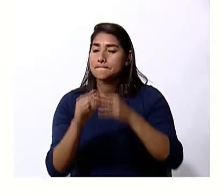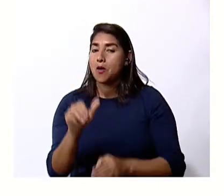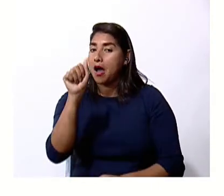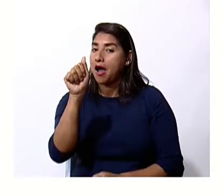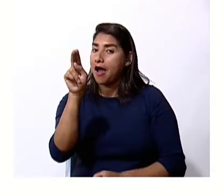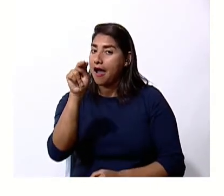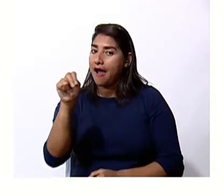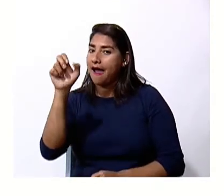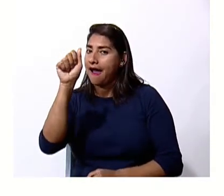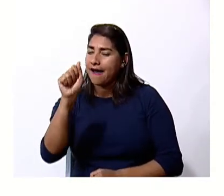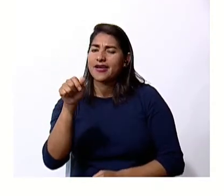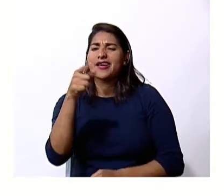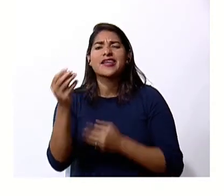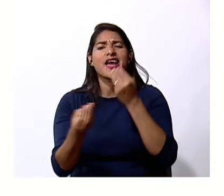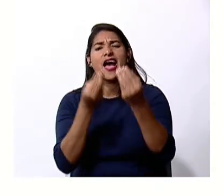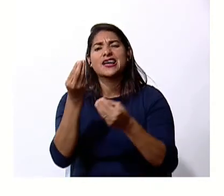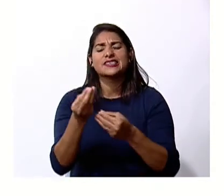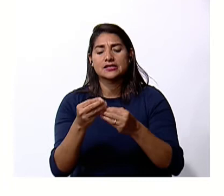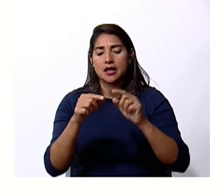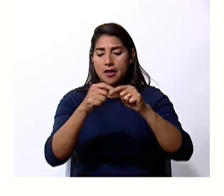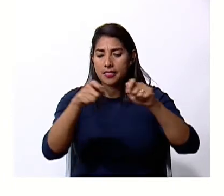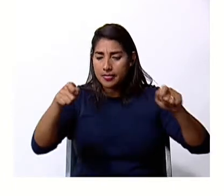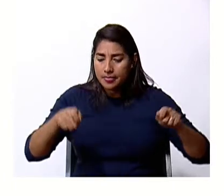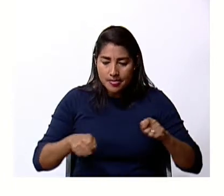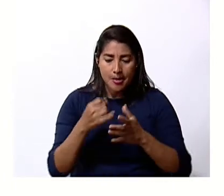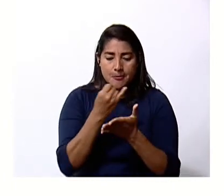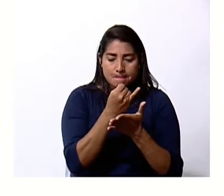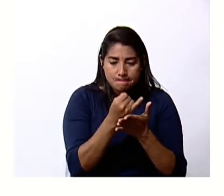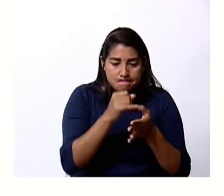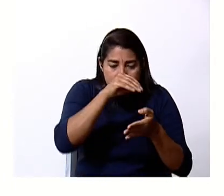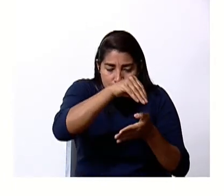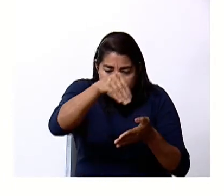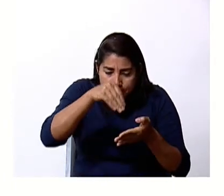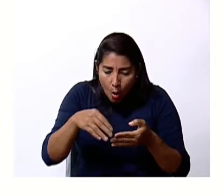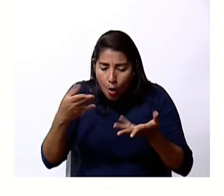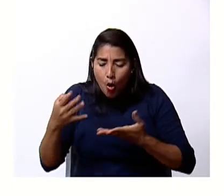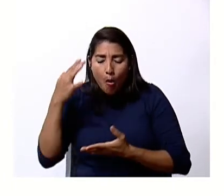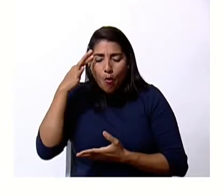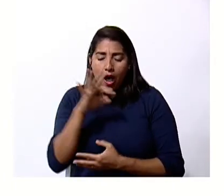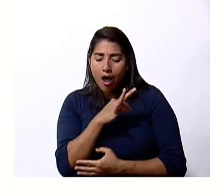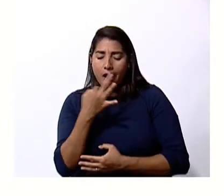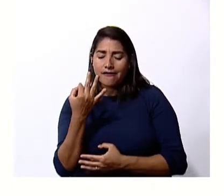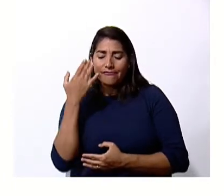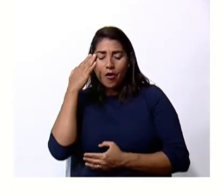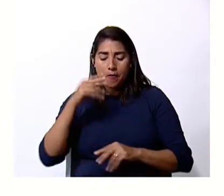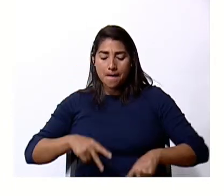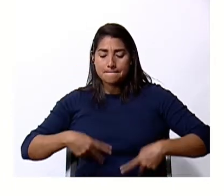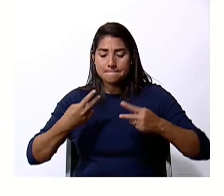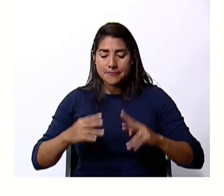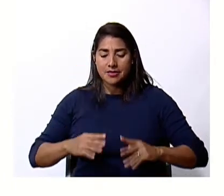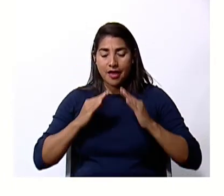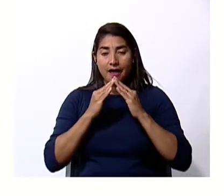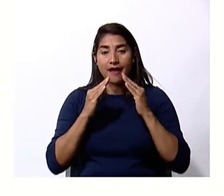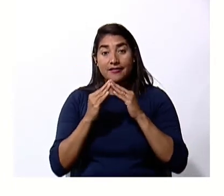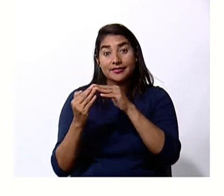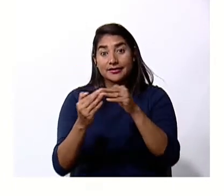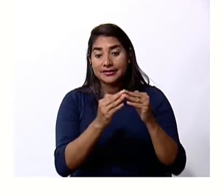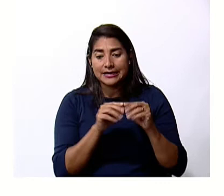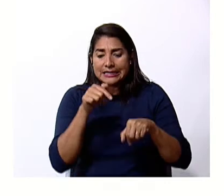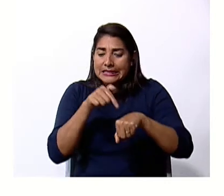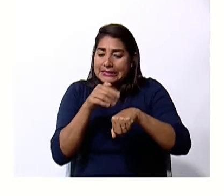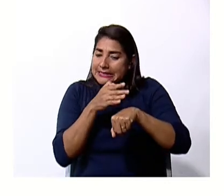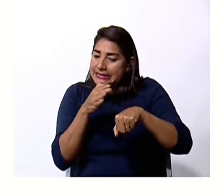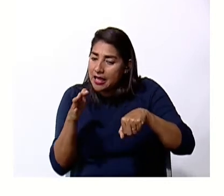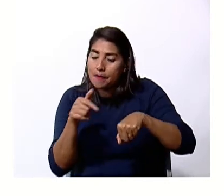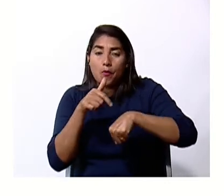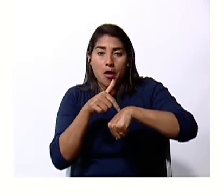Ana, de hacer la maqueta para que tuviéramos presente cómo era la forma de subsistencia y en ese